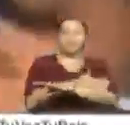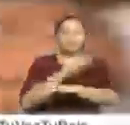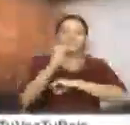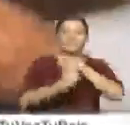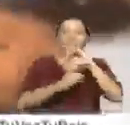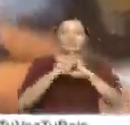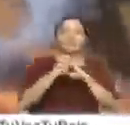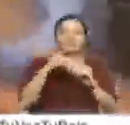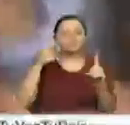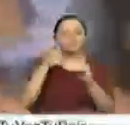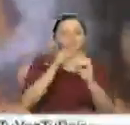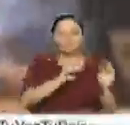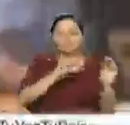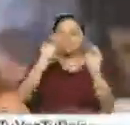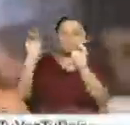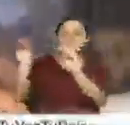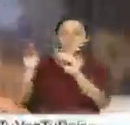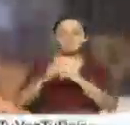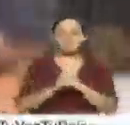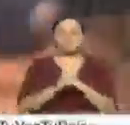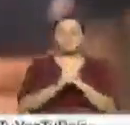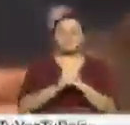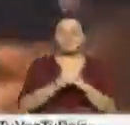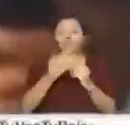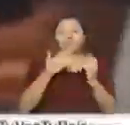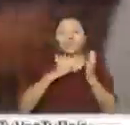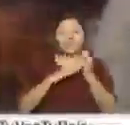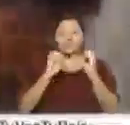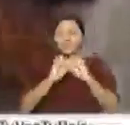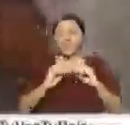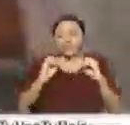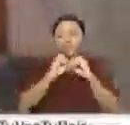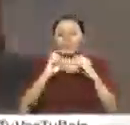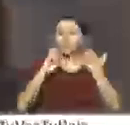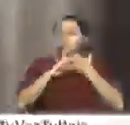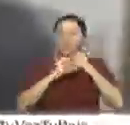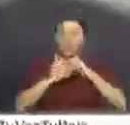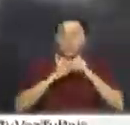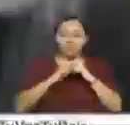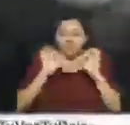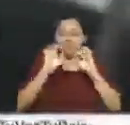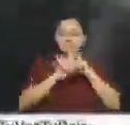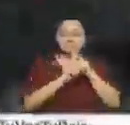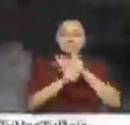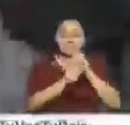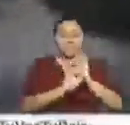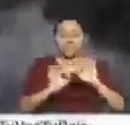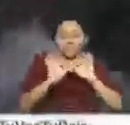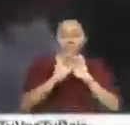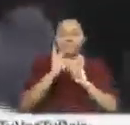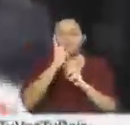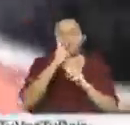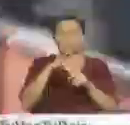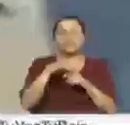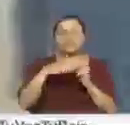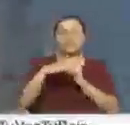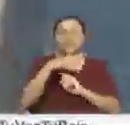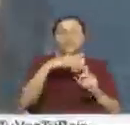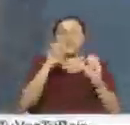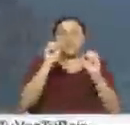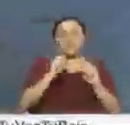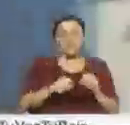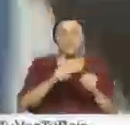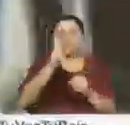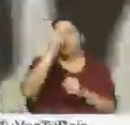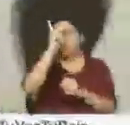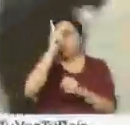con fines de extradición pasiva, y no habiéndose enervado el peligro de fuga de los mismos, quienes por su condición podrían abandonar el